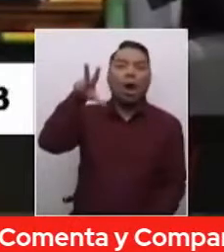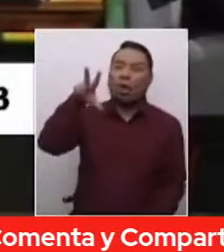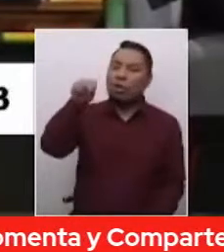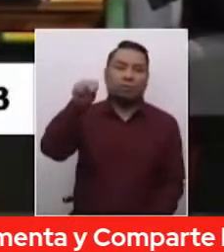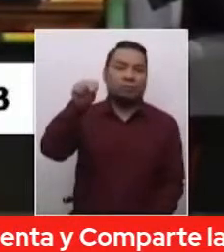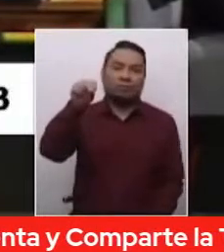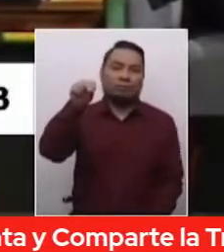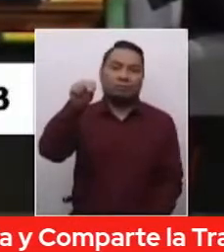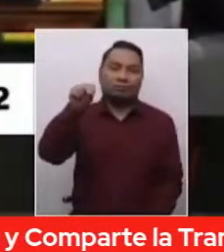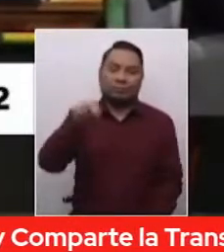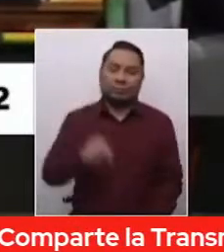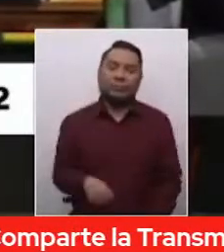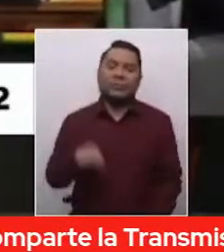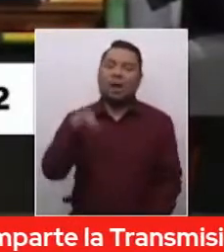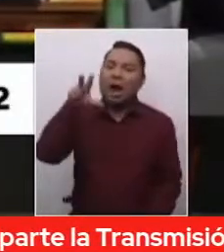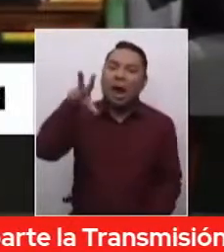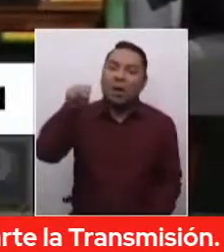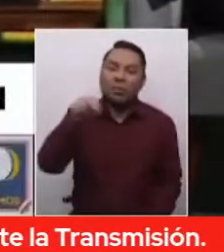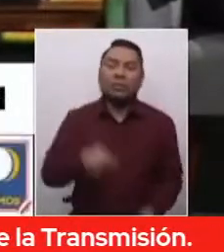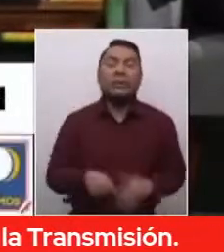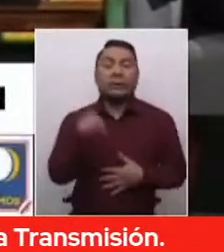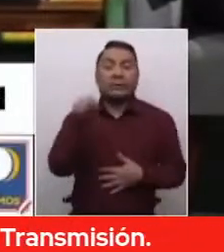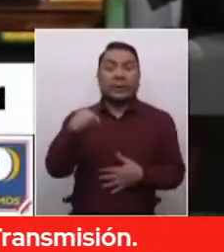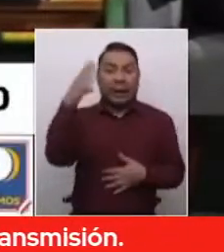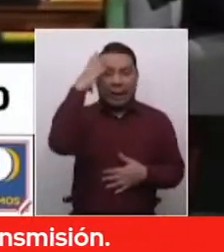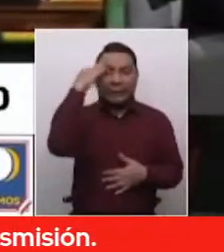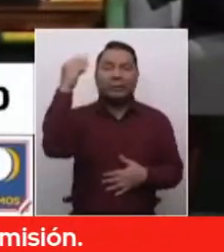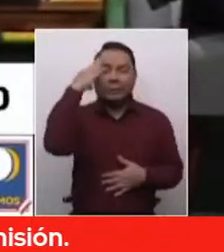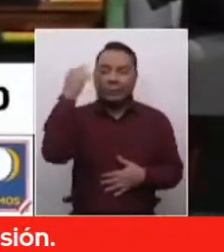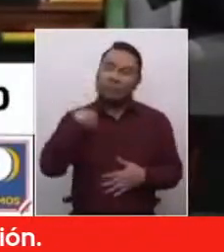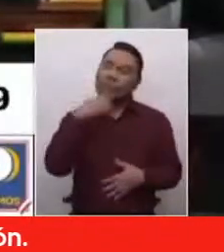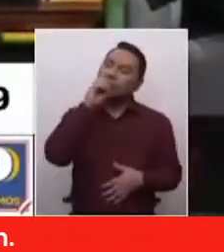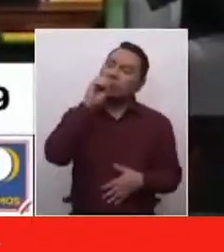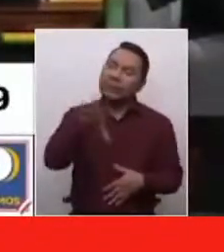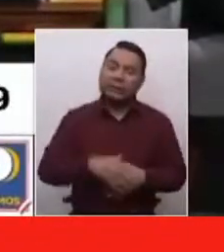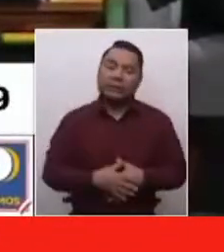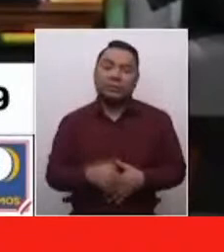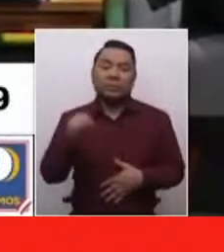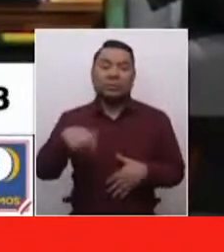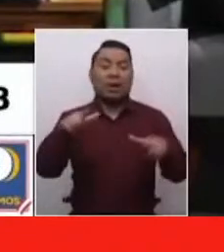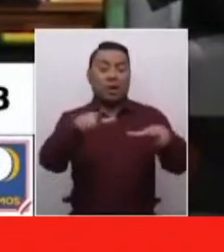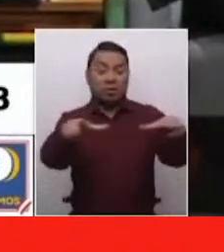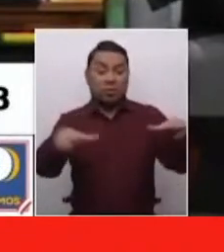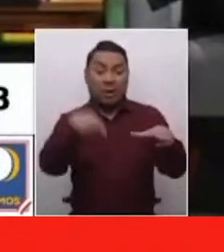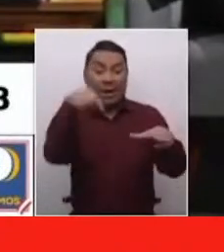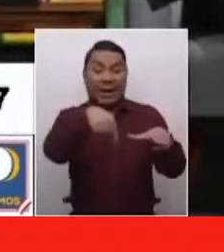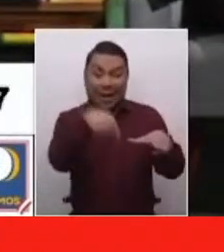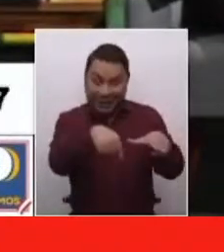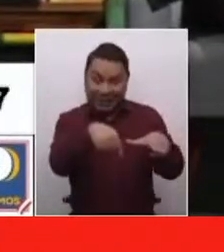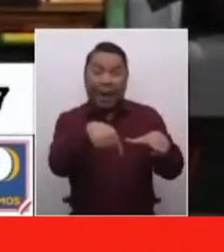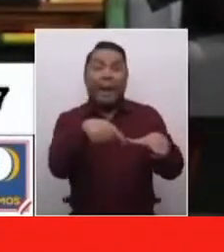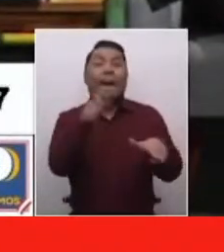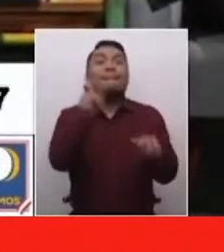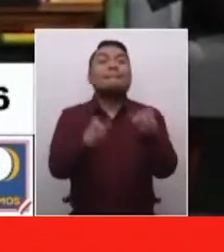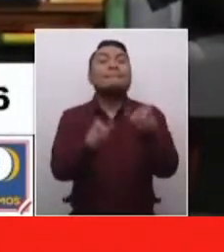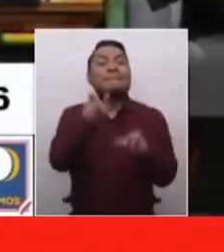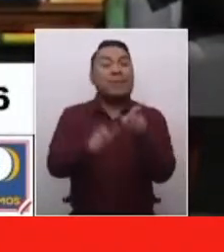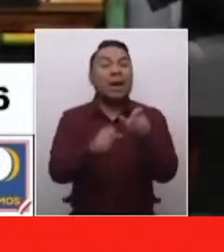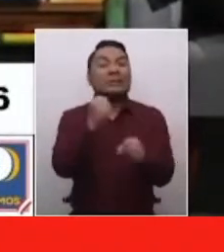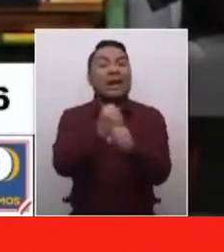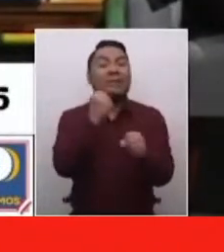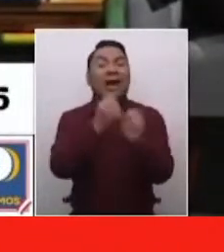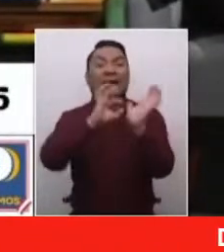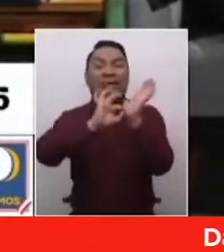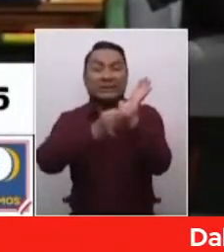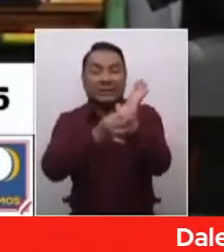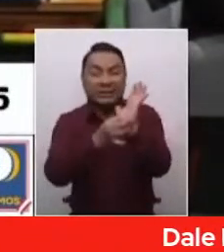No, esto por experiencia se los digo. Una zona rosa es muy difícil